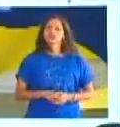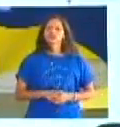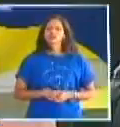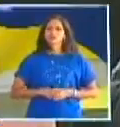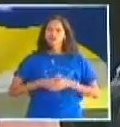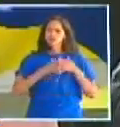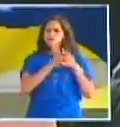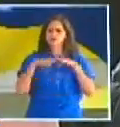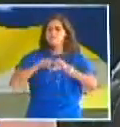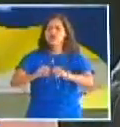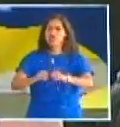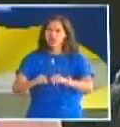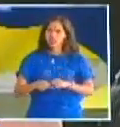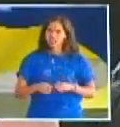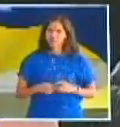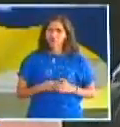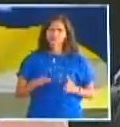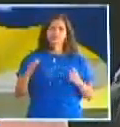imperialista.